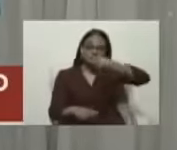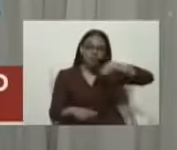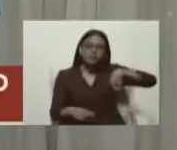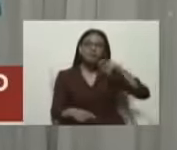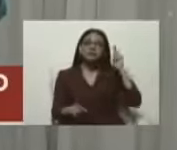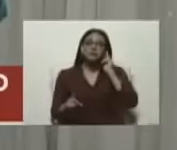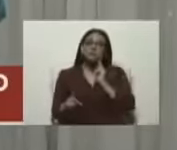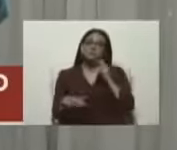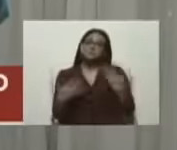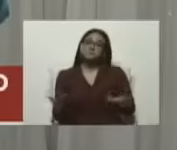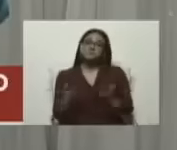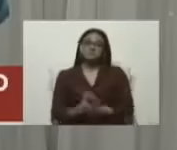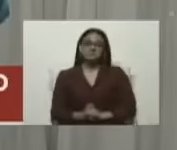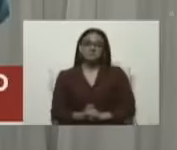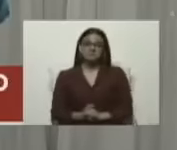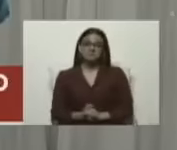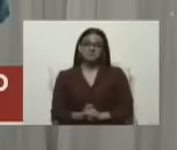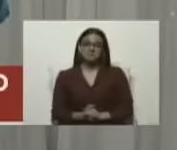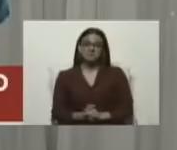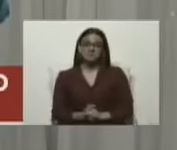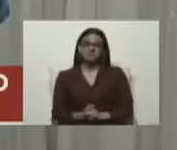bolivariana.